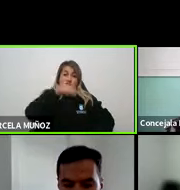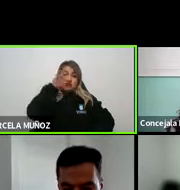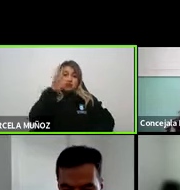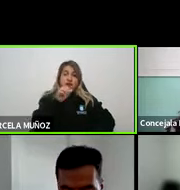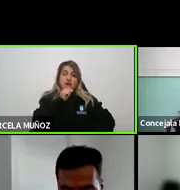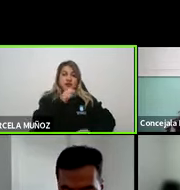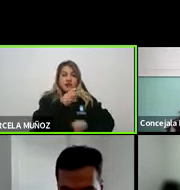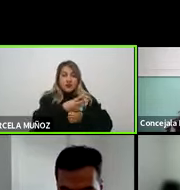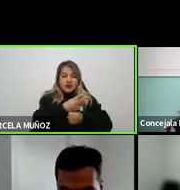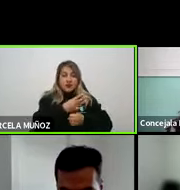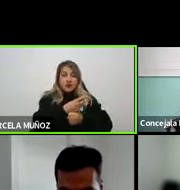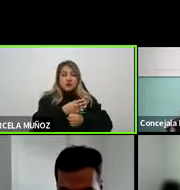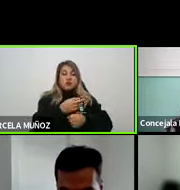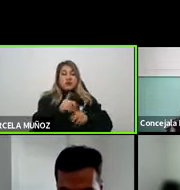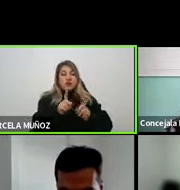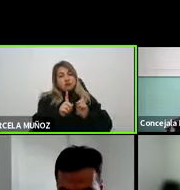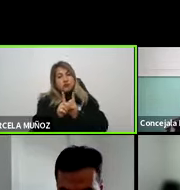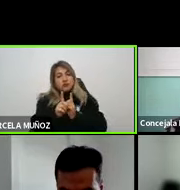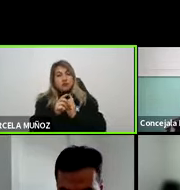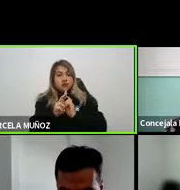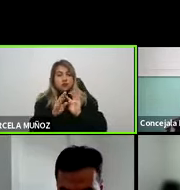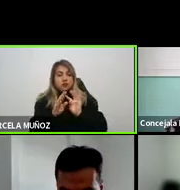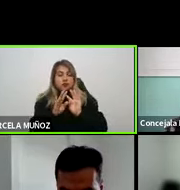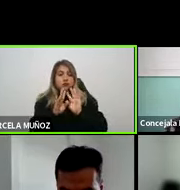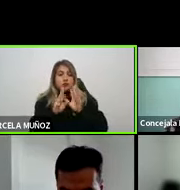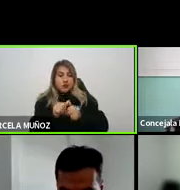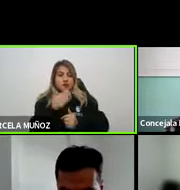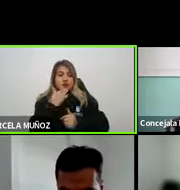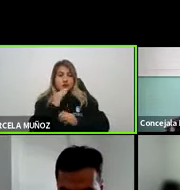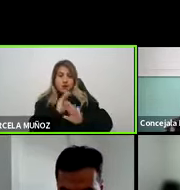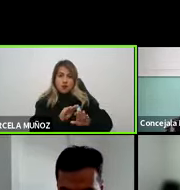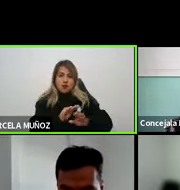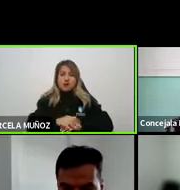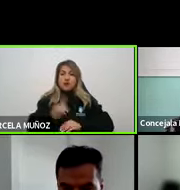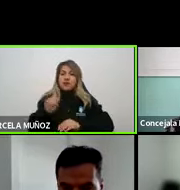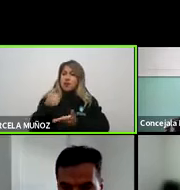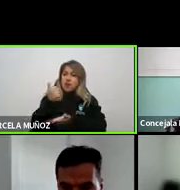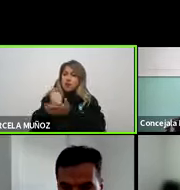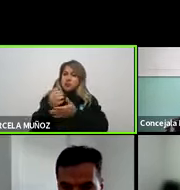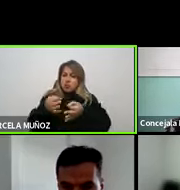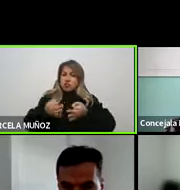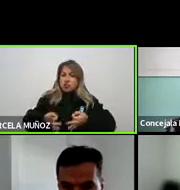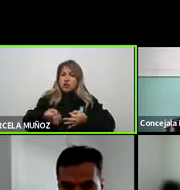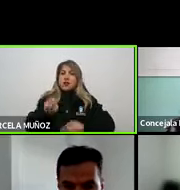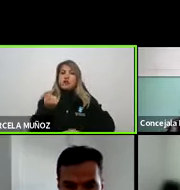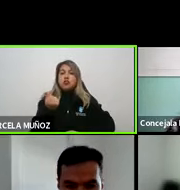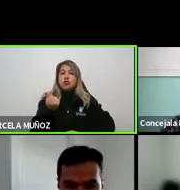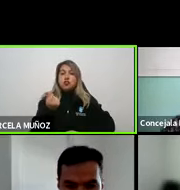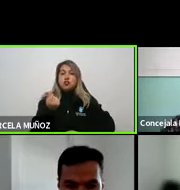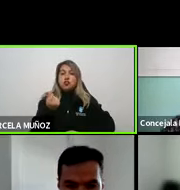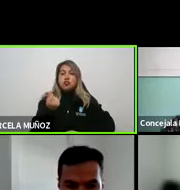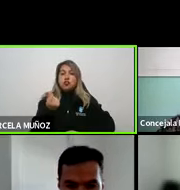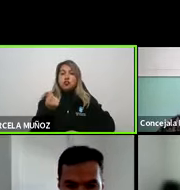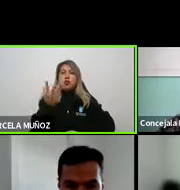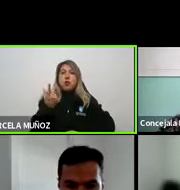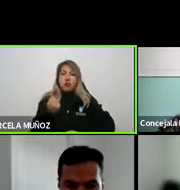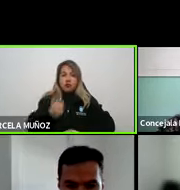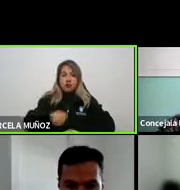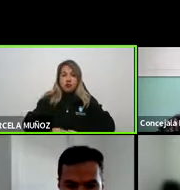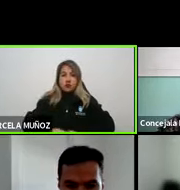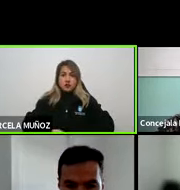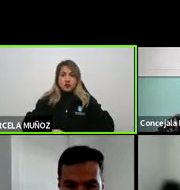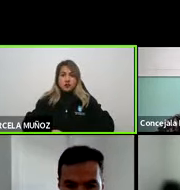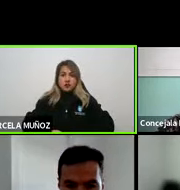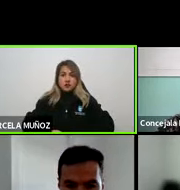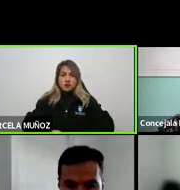y a toda su familia también. Alcaldesa, ¿sería entonces un monto total de cuánto?